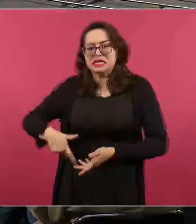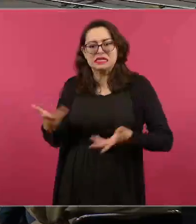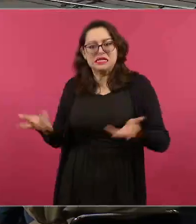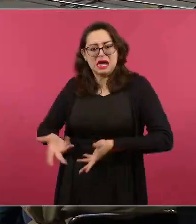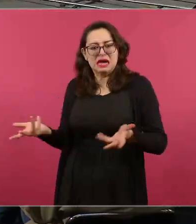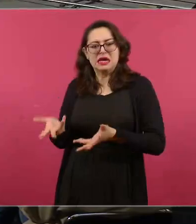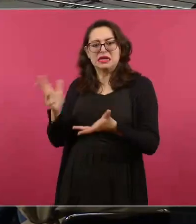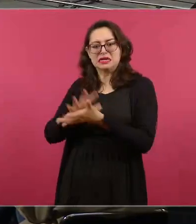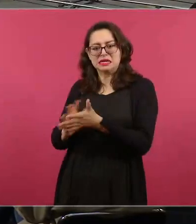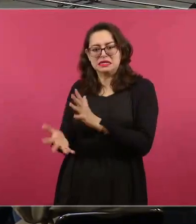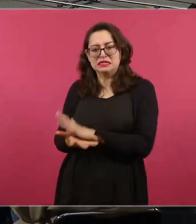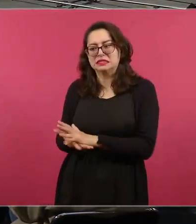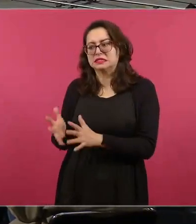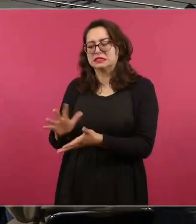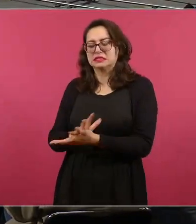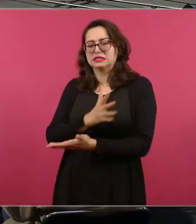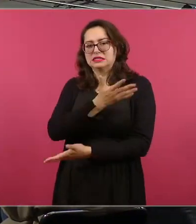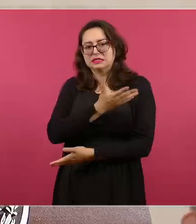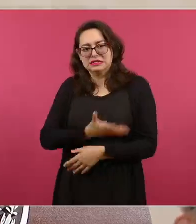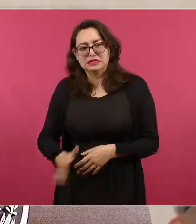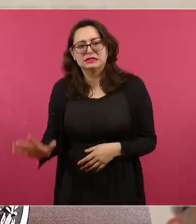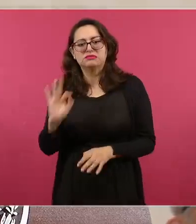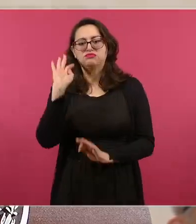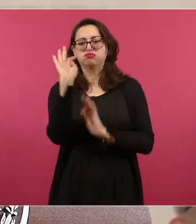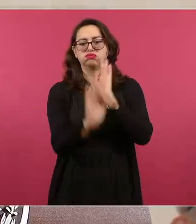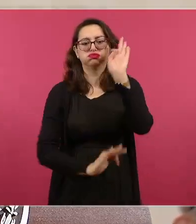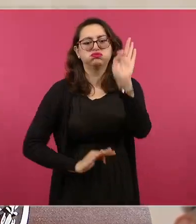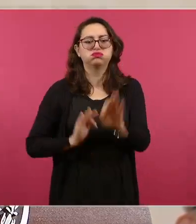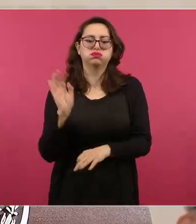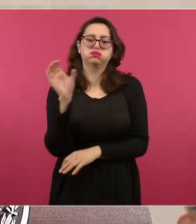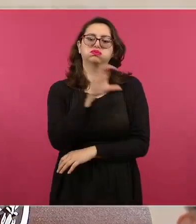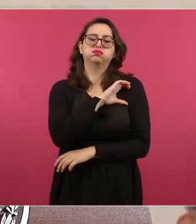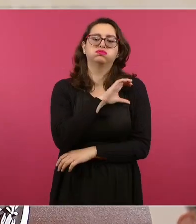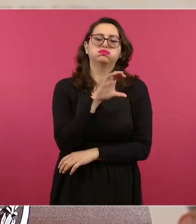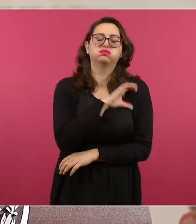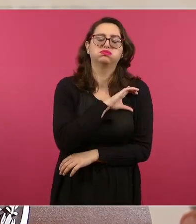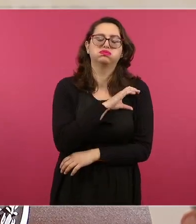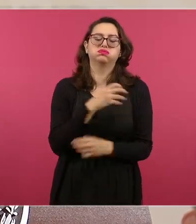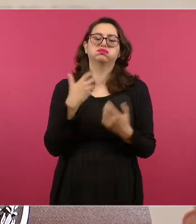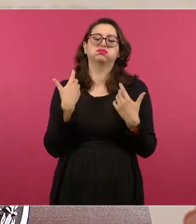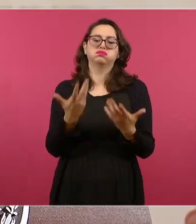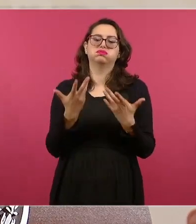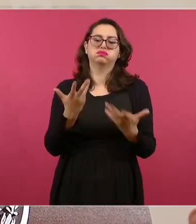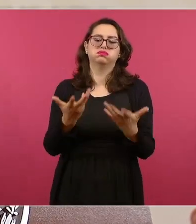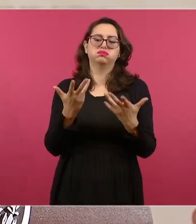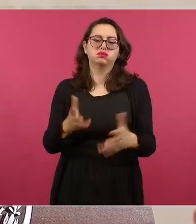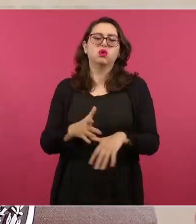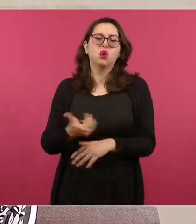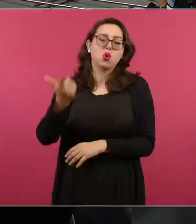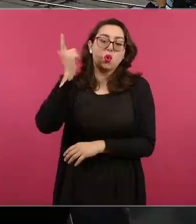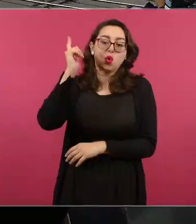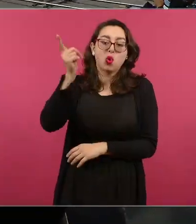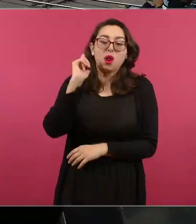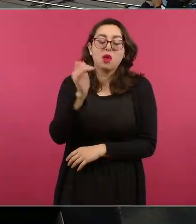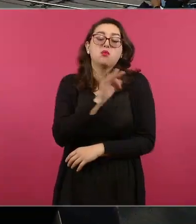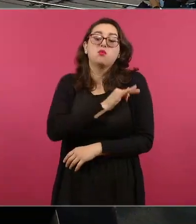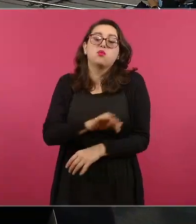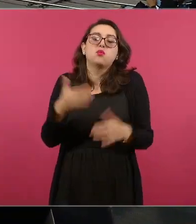hacemos todo y los mimamos, dicen, y todo eso. Lo quieren mucho, lo quieren tener allá en Choice, presidente. Ojalá que se pudiera algún